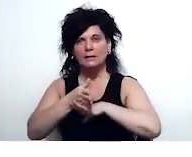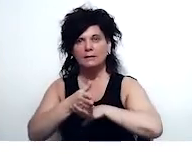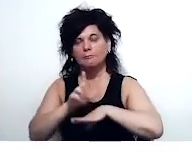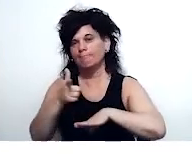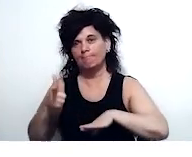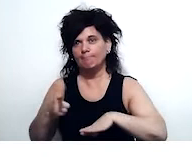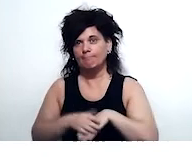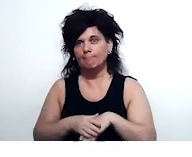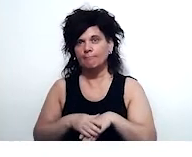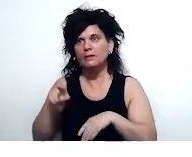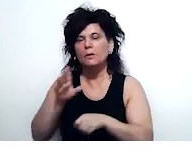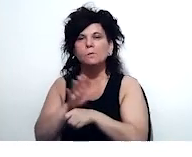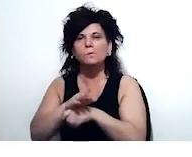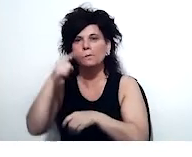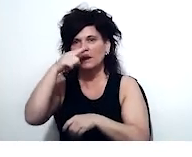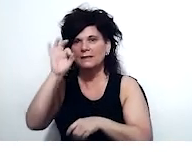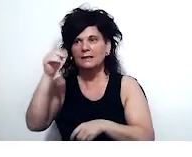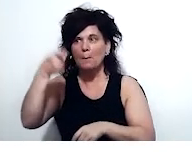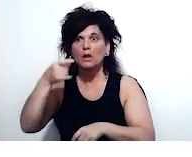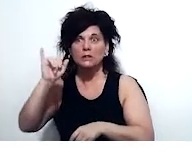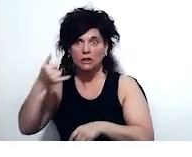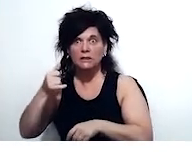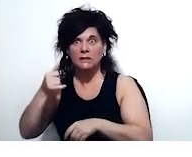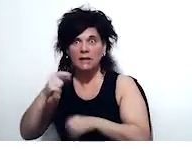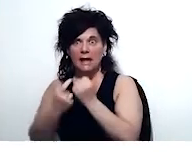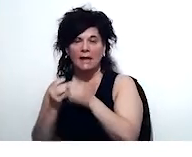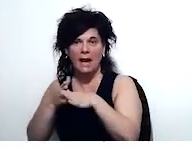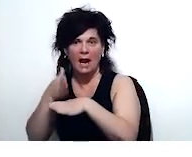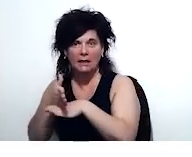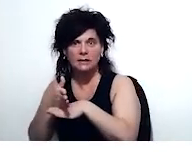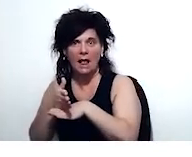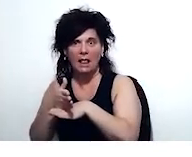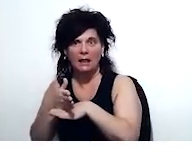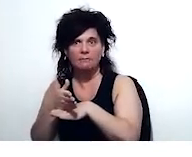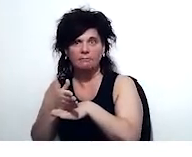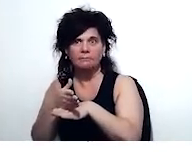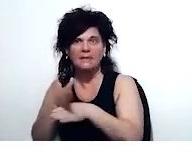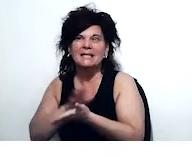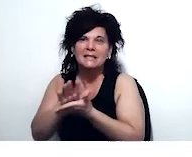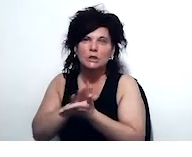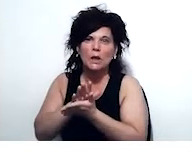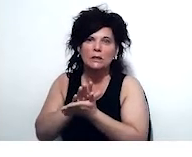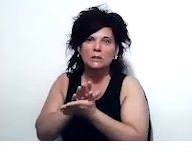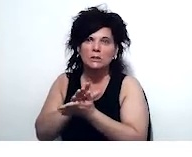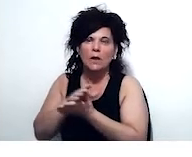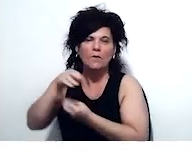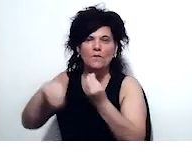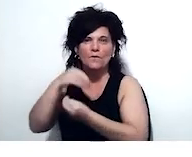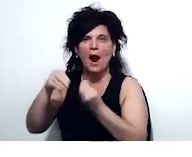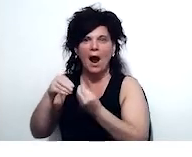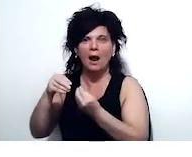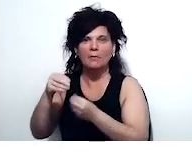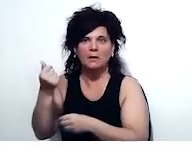acceso a Internet, o sea que hay un 70% que sí, y en el caso de los más pudientes, prácticamente